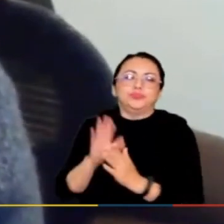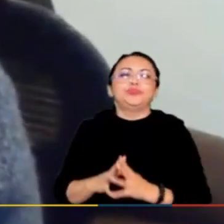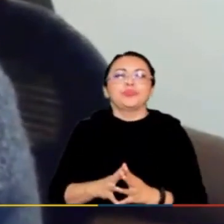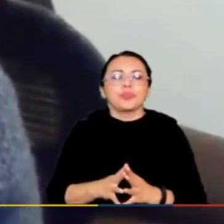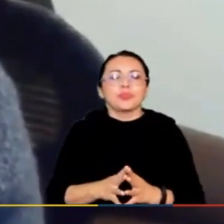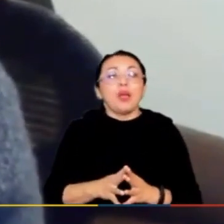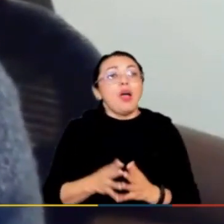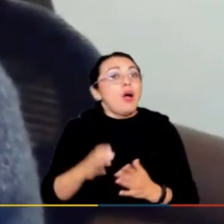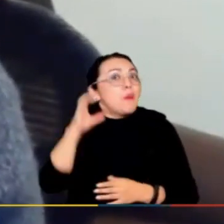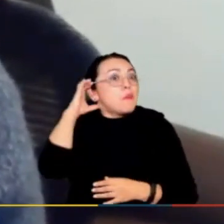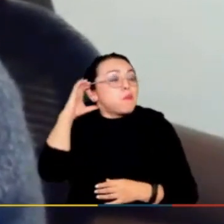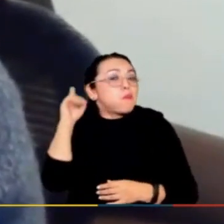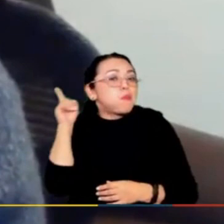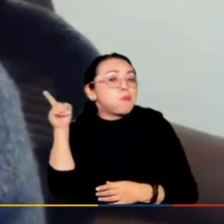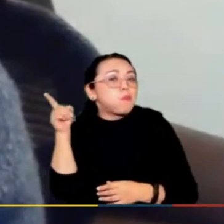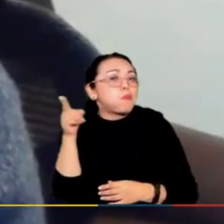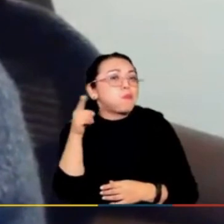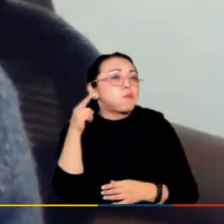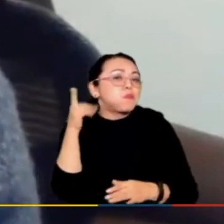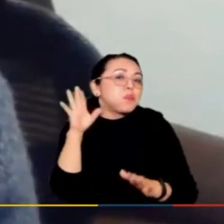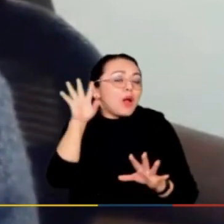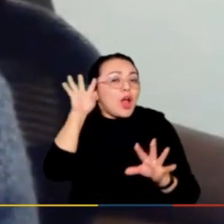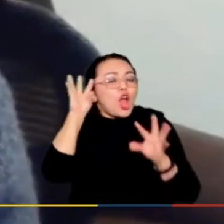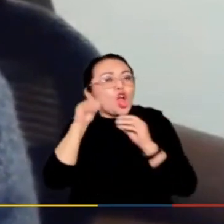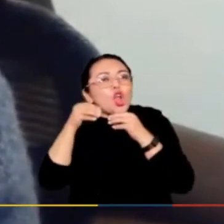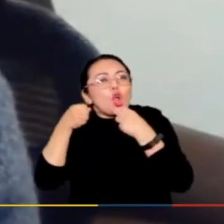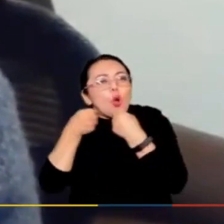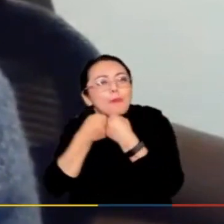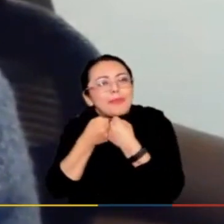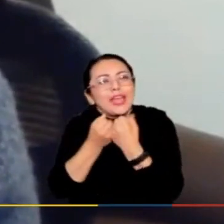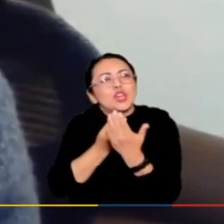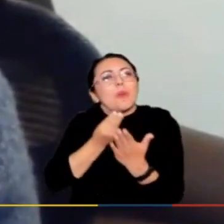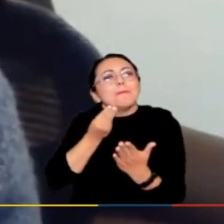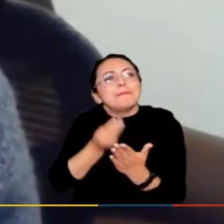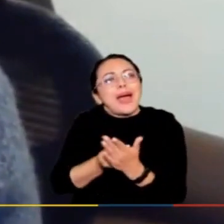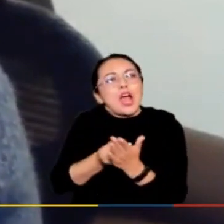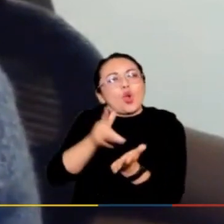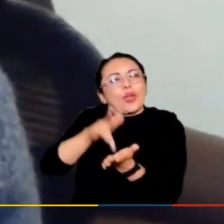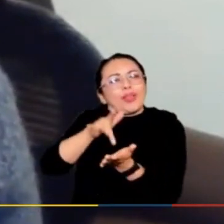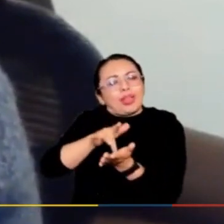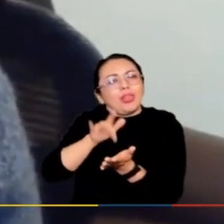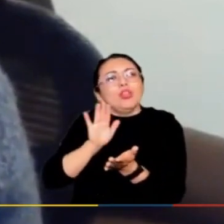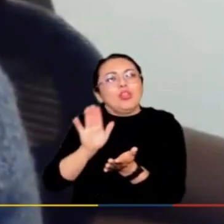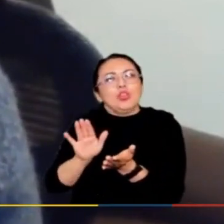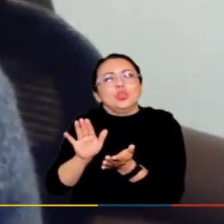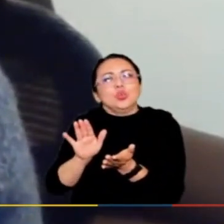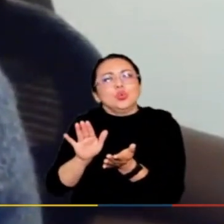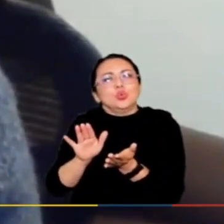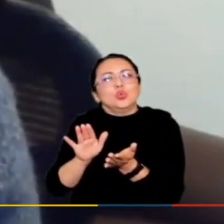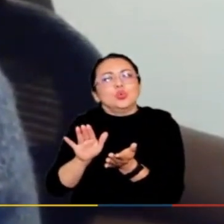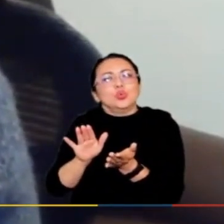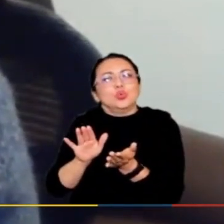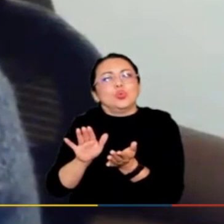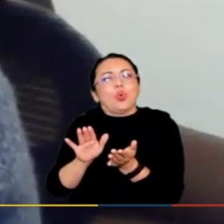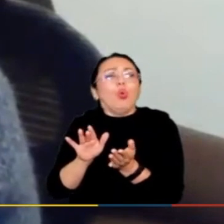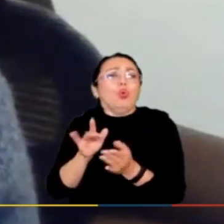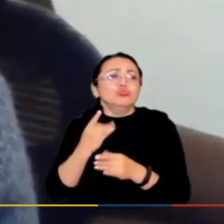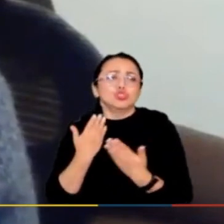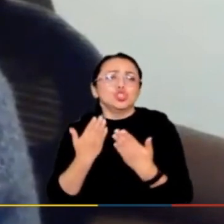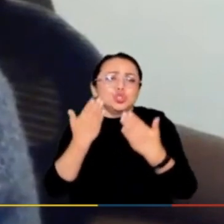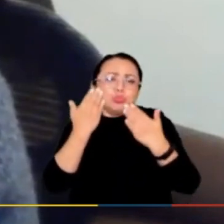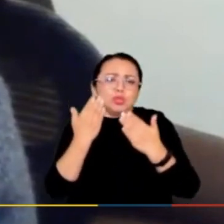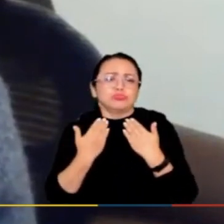Entonces, hoy en día, pues estos convenios de pago y crédito recíproco fueron muy útiles cuando